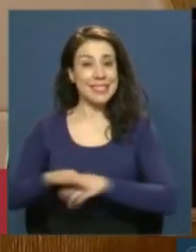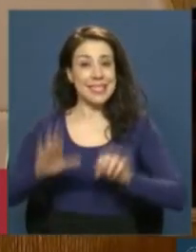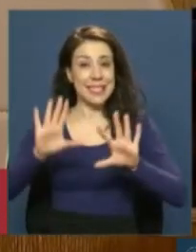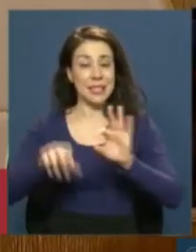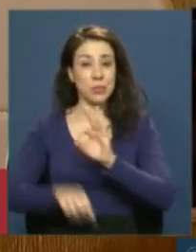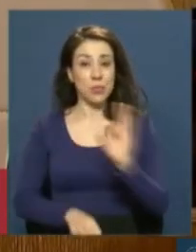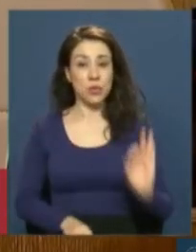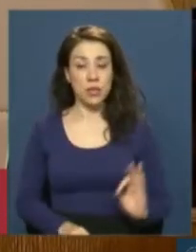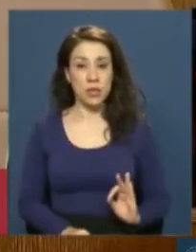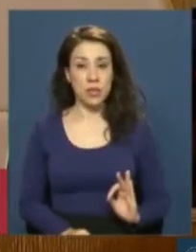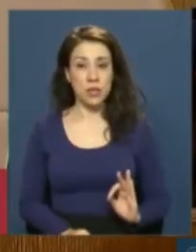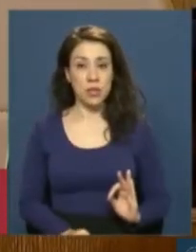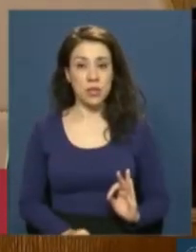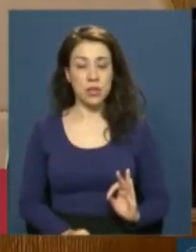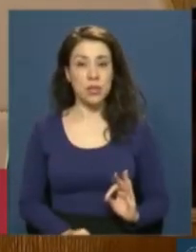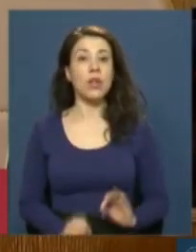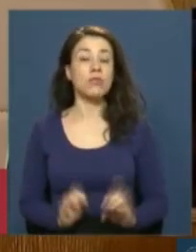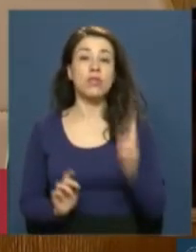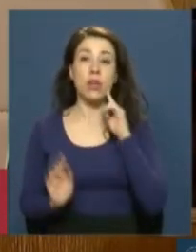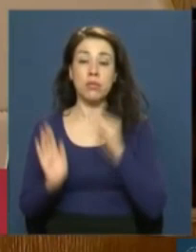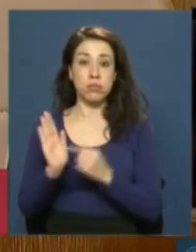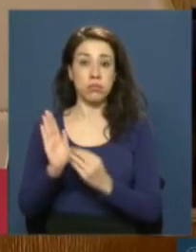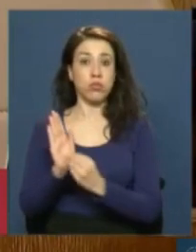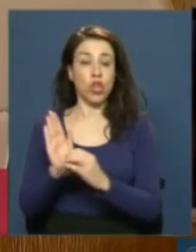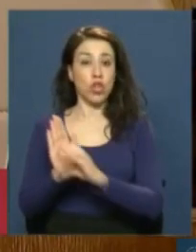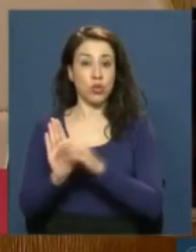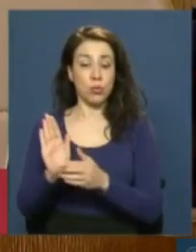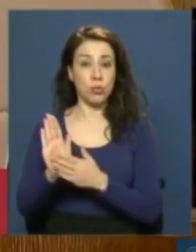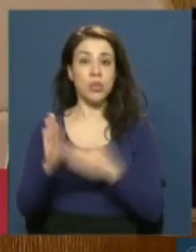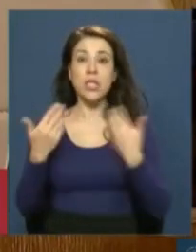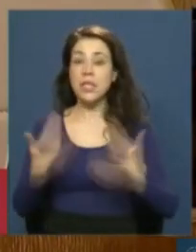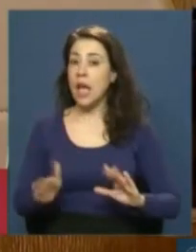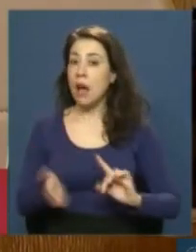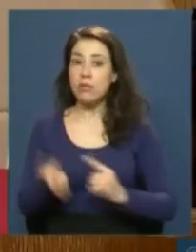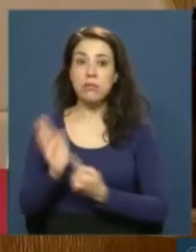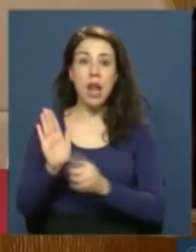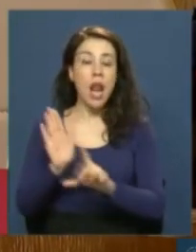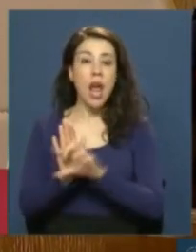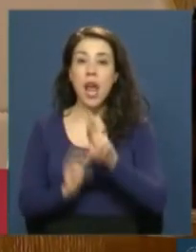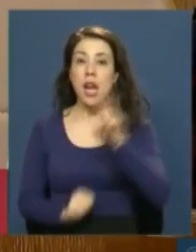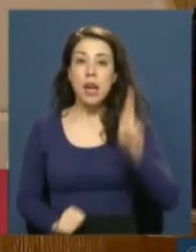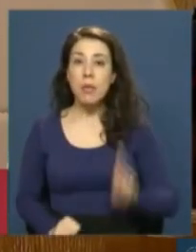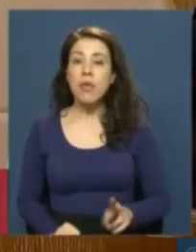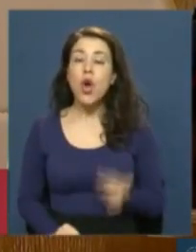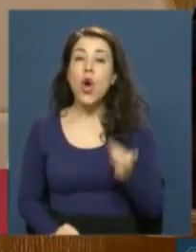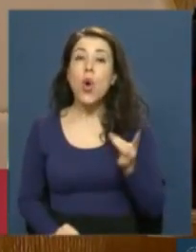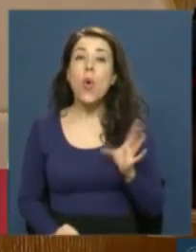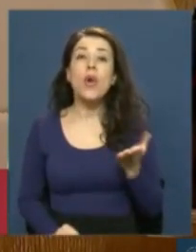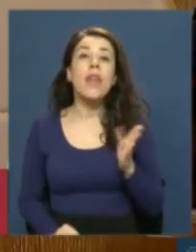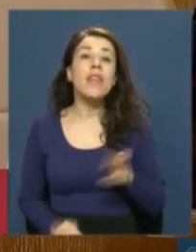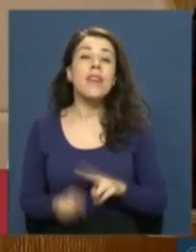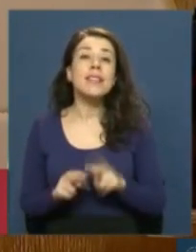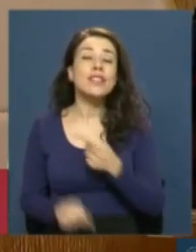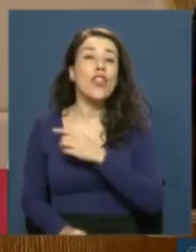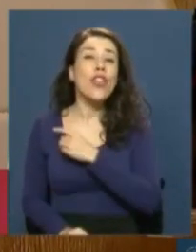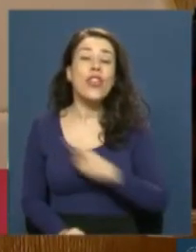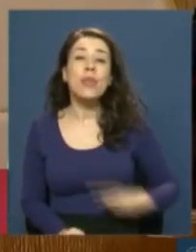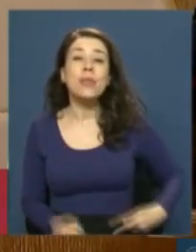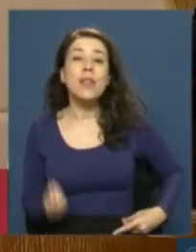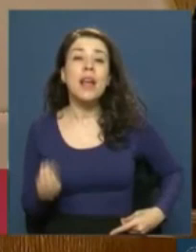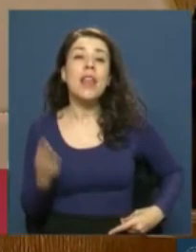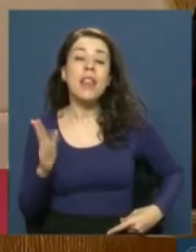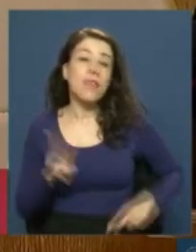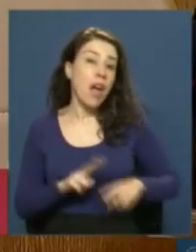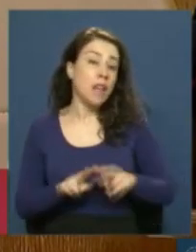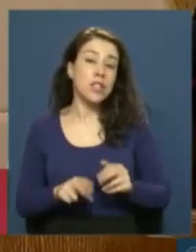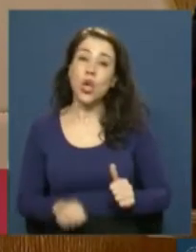10% que tiene rango constitucional además ya es ley de la república y por lo tanto lo único que le queda a los parlamentarios por supuesto es